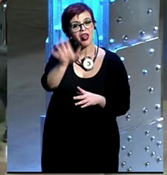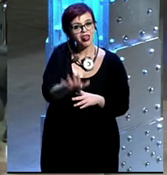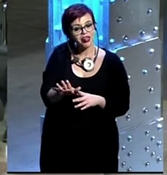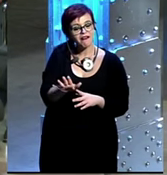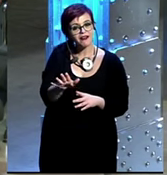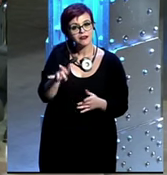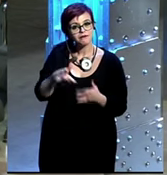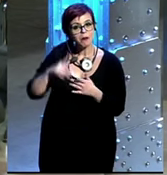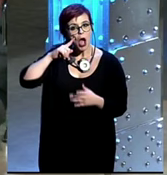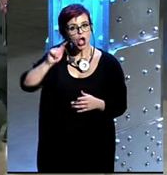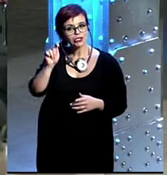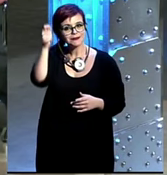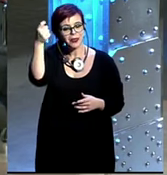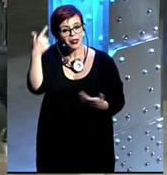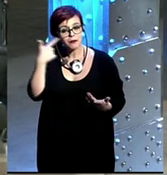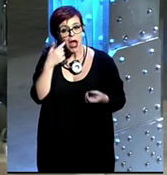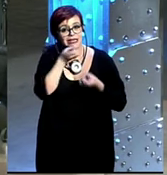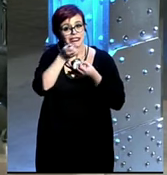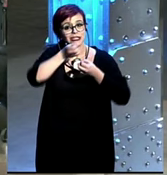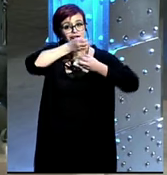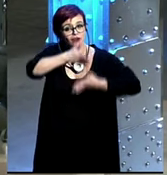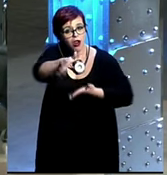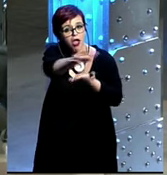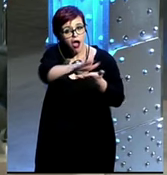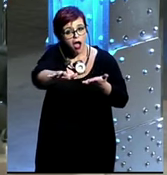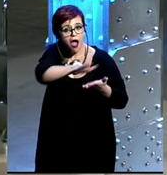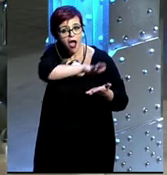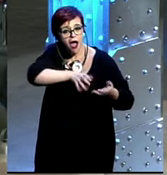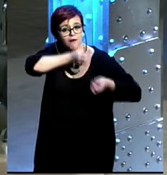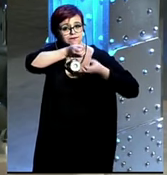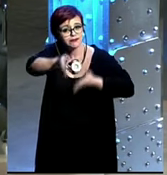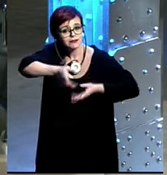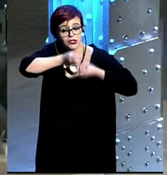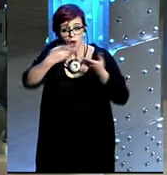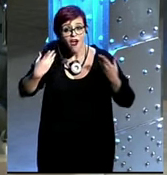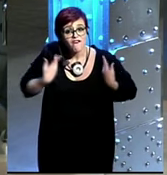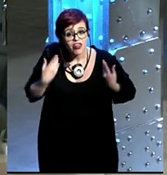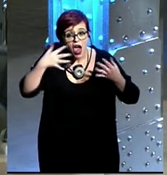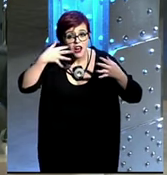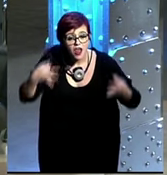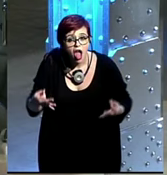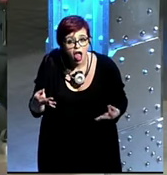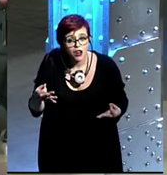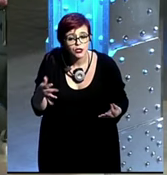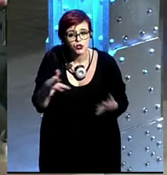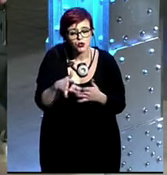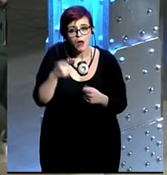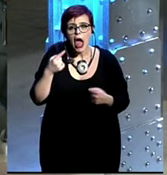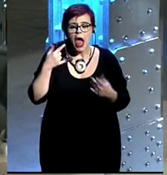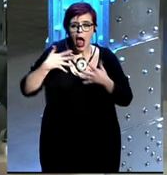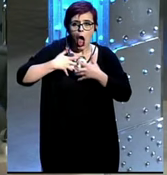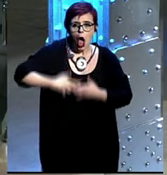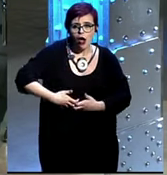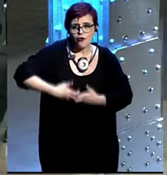ha terminado contando historias. Curiosamente son múltiples historias de la vida real, llenas de conflictos,